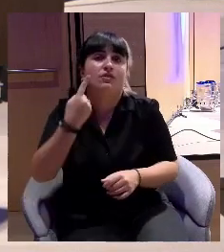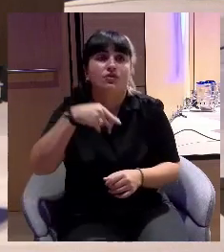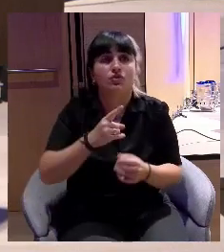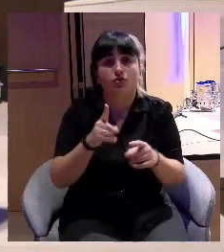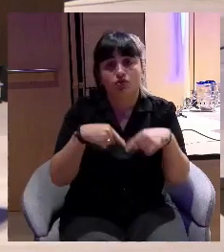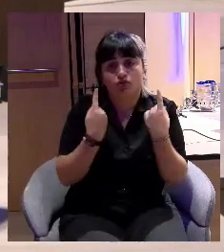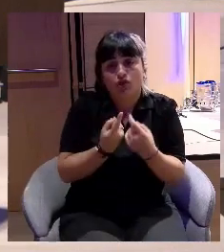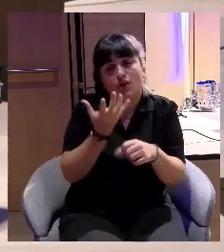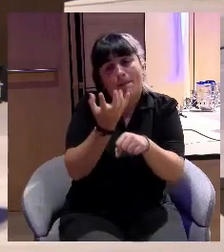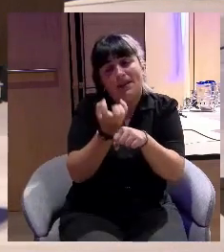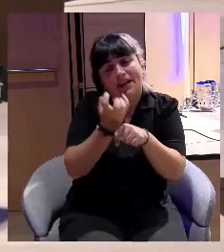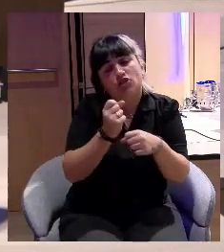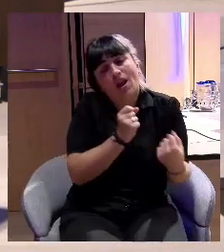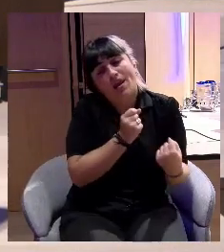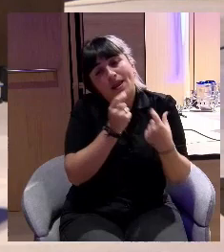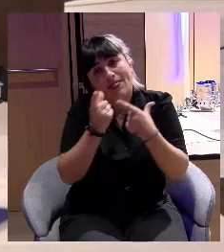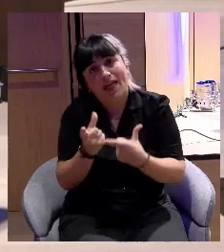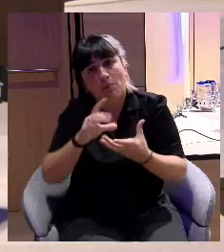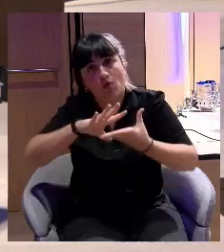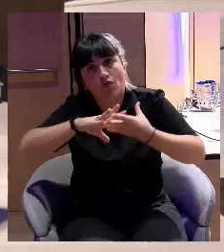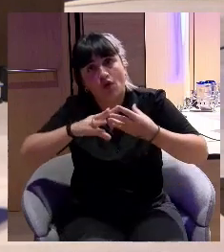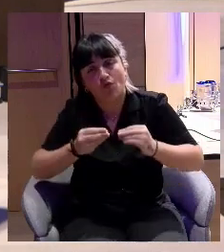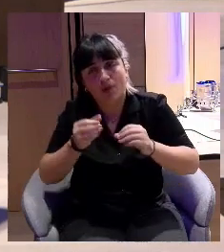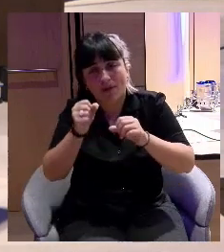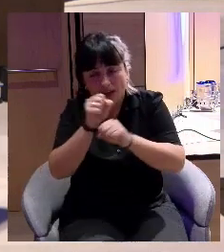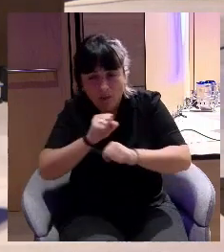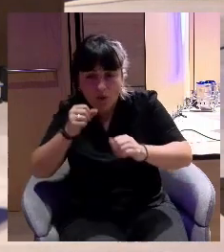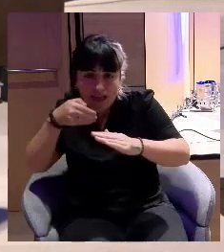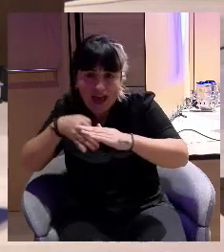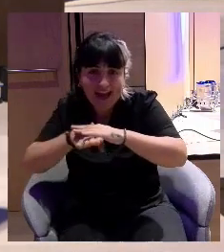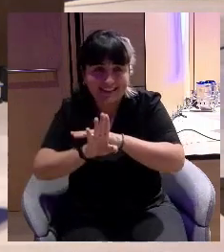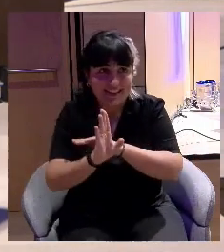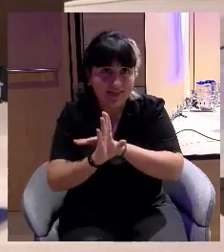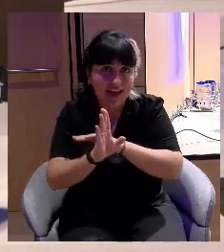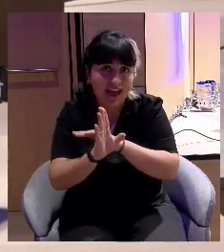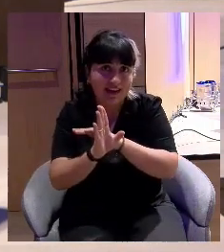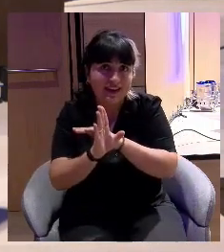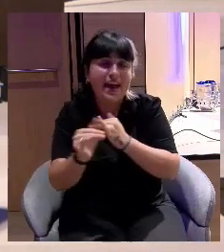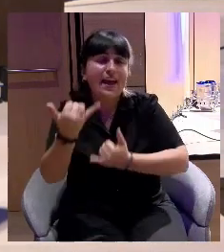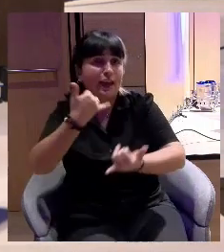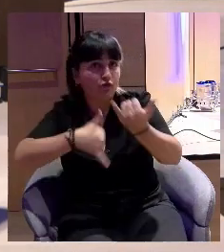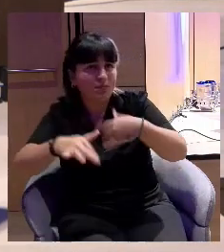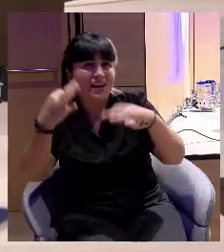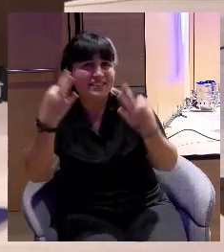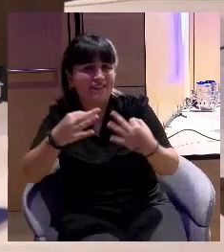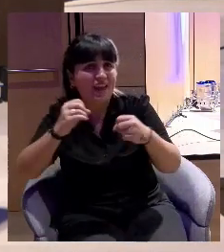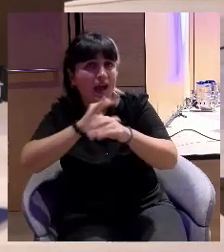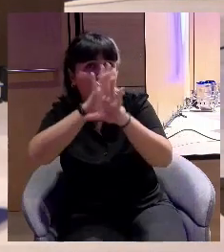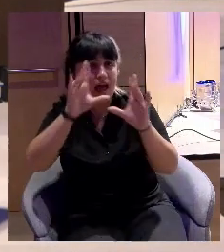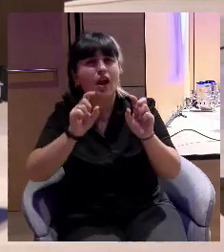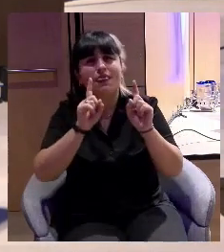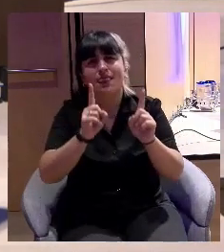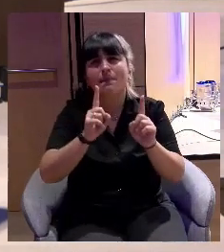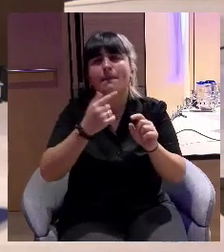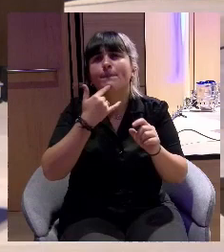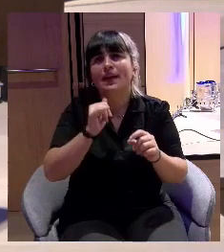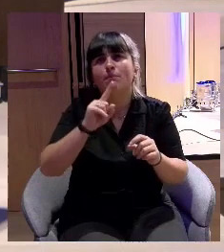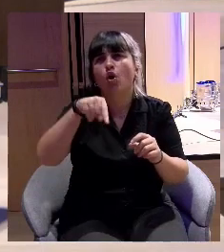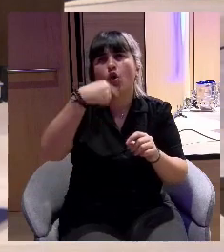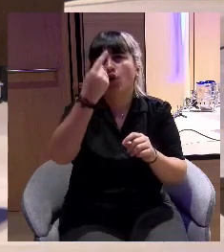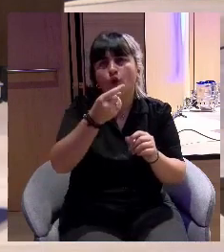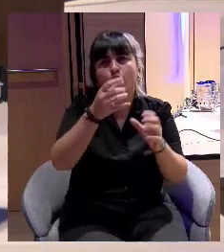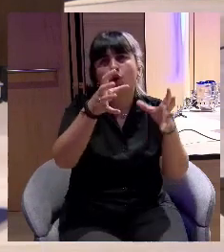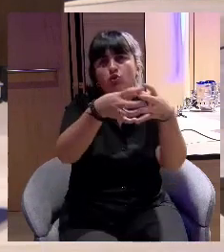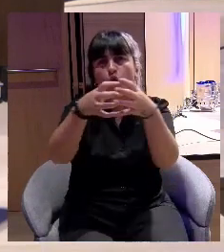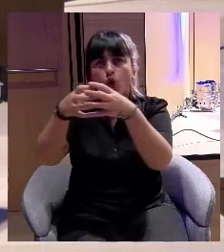decir, la herramienta sirve como insumo, de hecho, para que muchas cuentas levanten contenido de nuestra herramienta y a su vez lo repliquen en redes